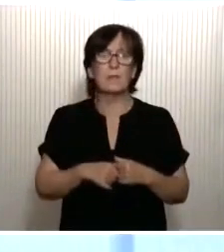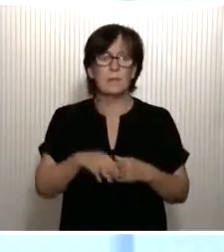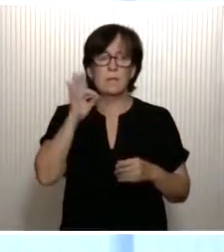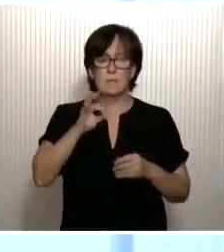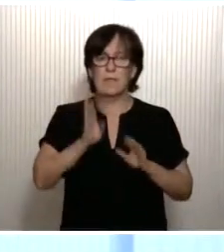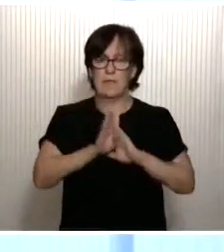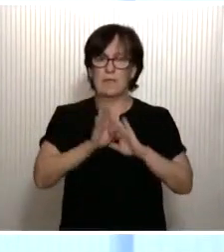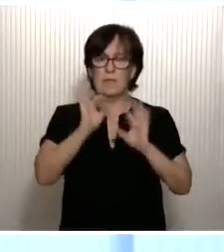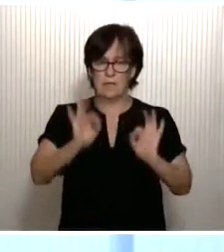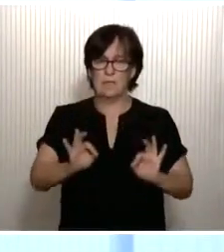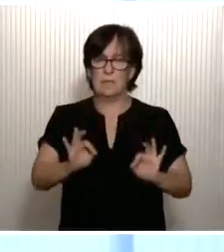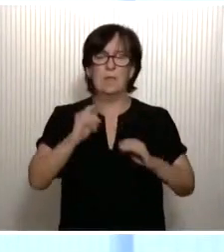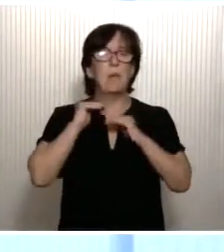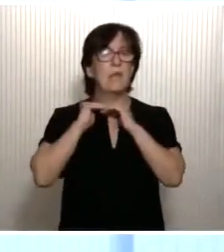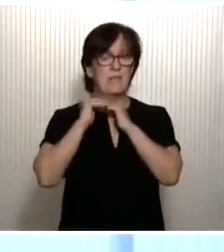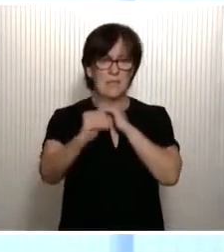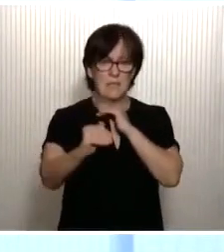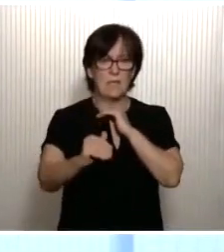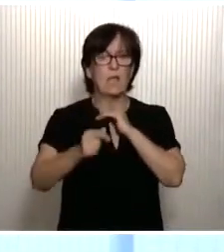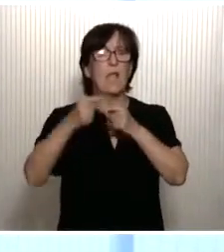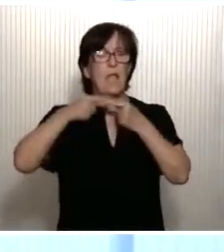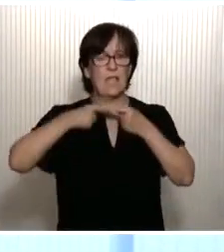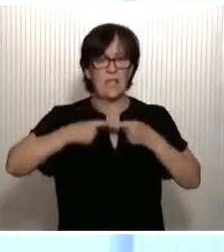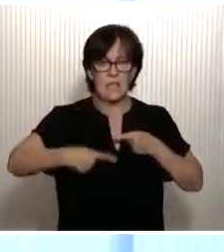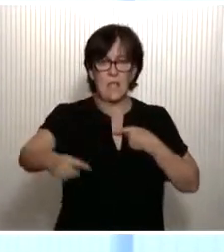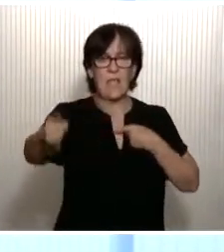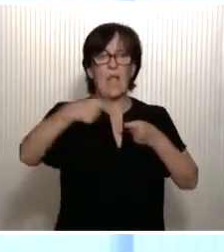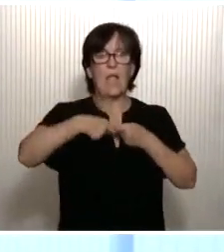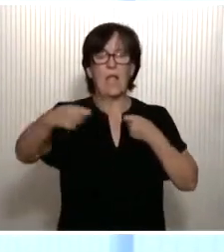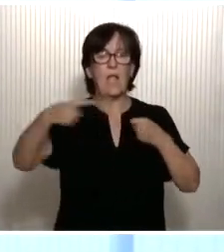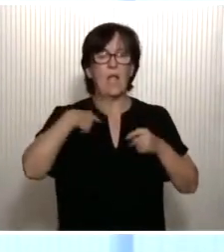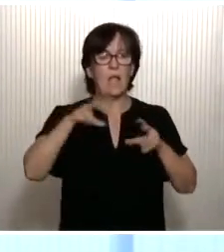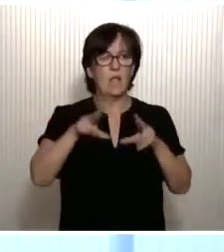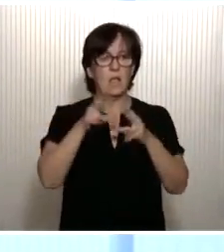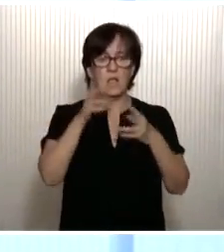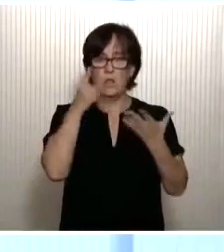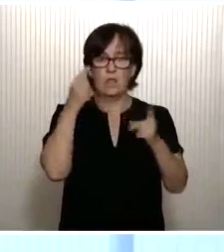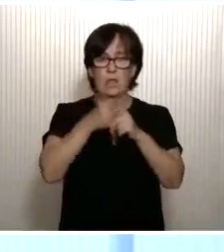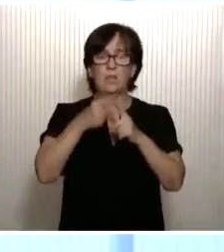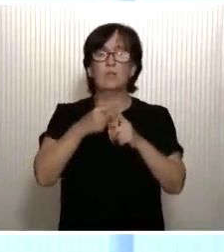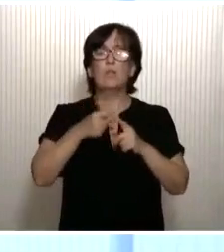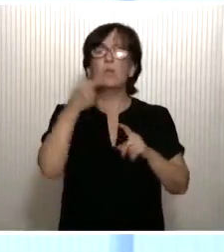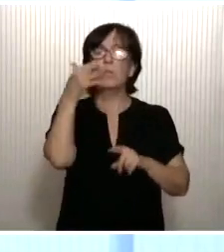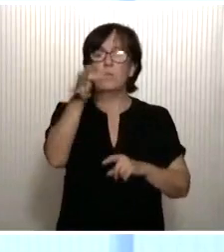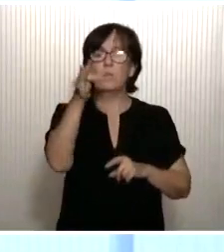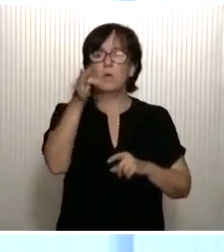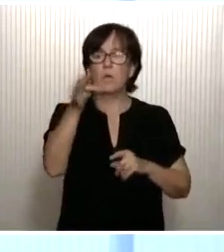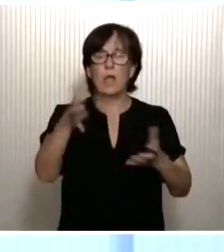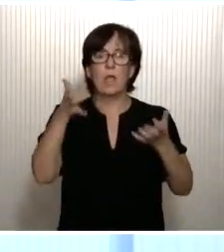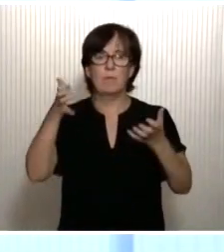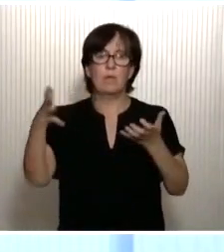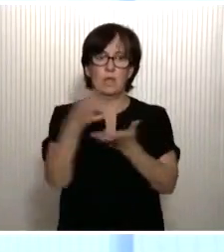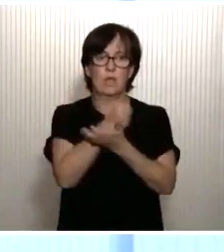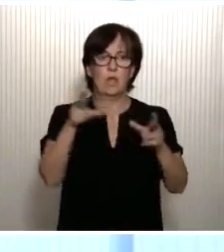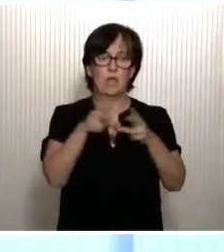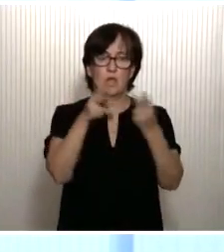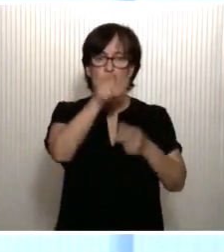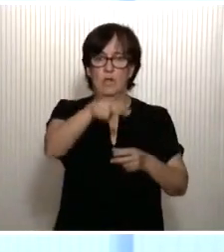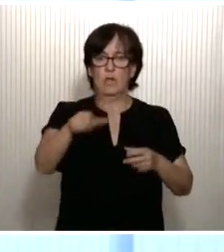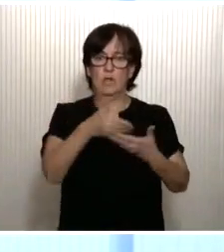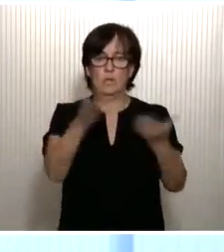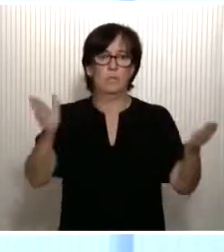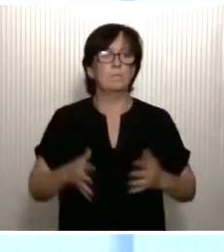así, de que va a ser estable, de que va a ser larga y, sobre todo y ante todo, va a ser fructífera en beneficio del conjunto de la ciudadanía.